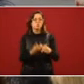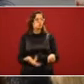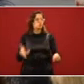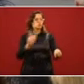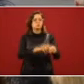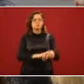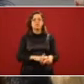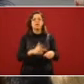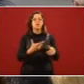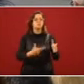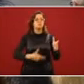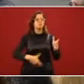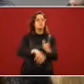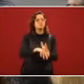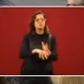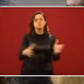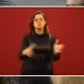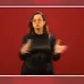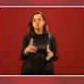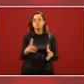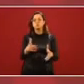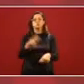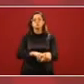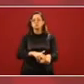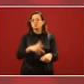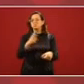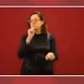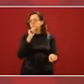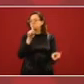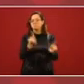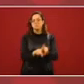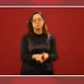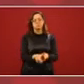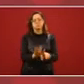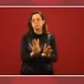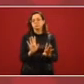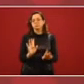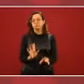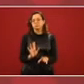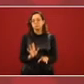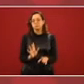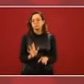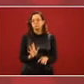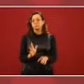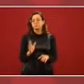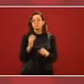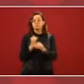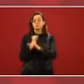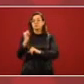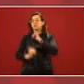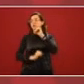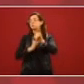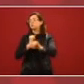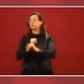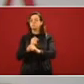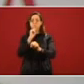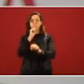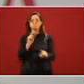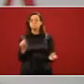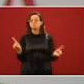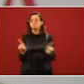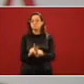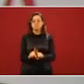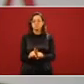y consultorios del país se utilizan y que corresponden a los estándares internacionales que en este